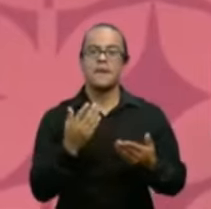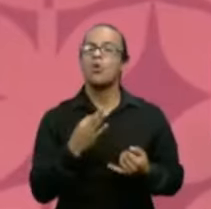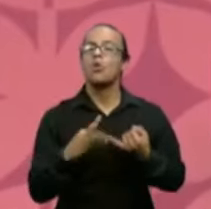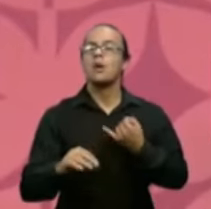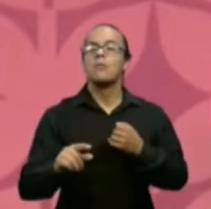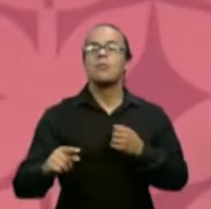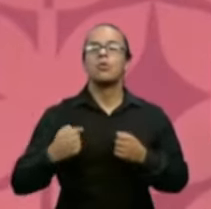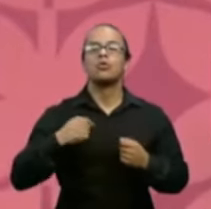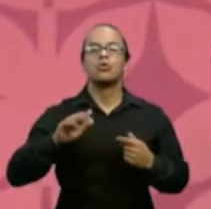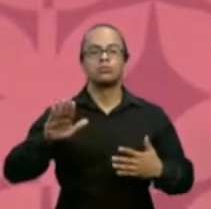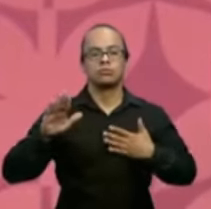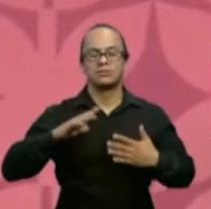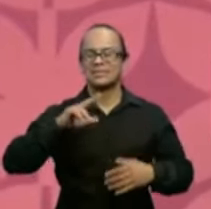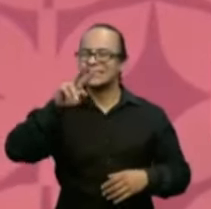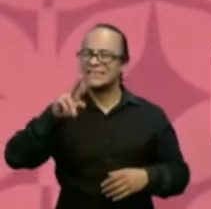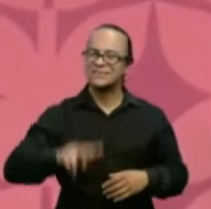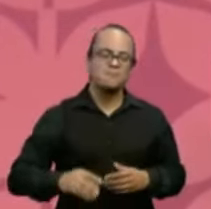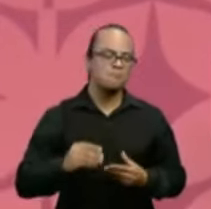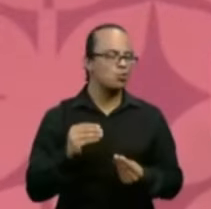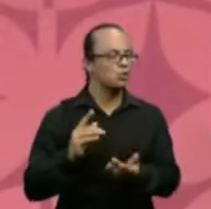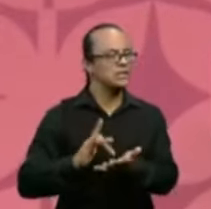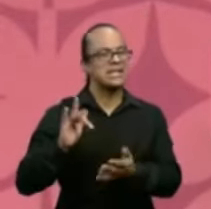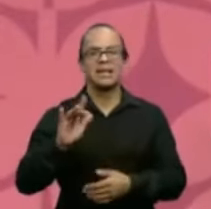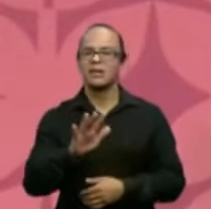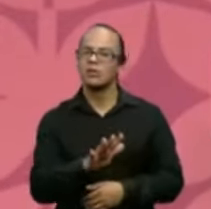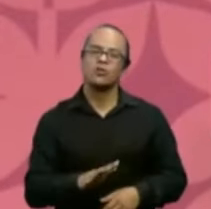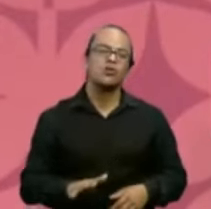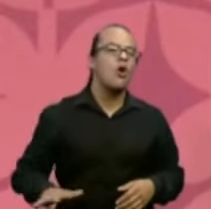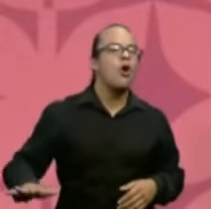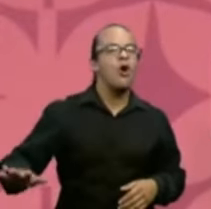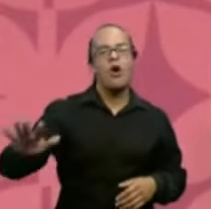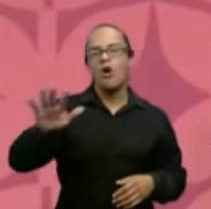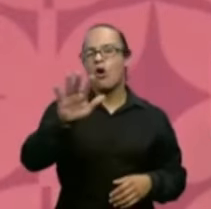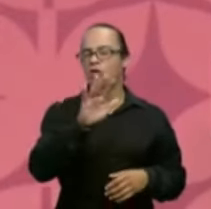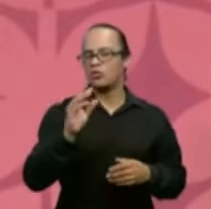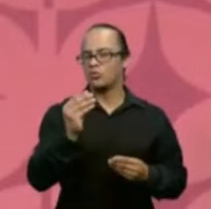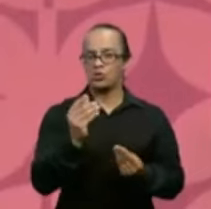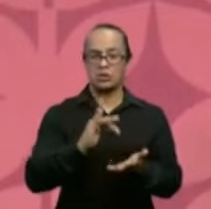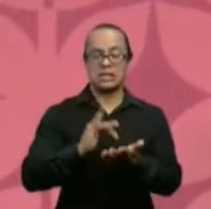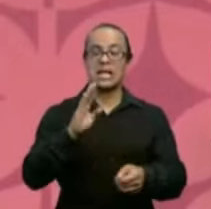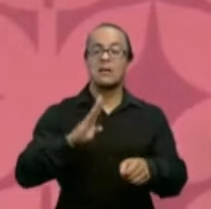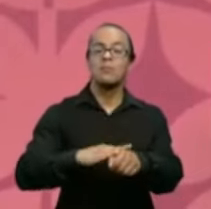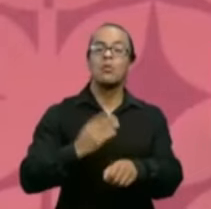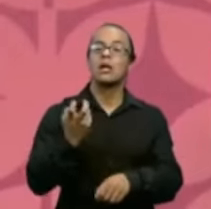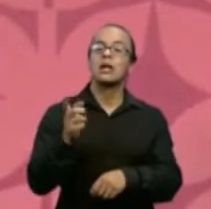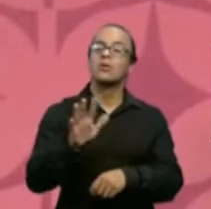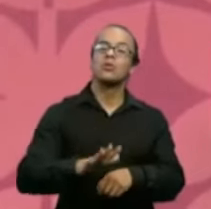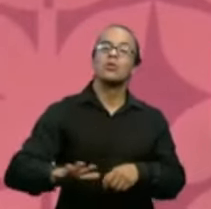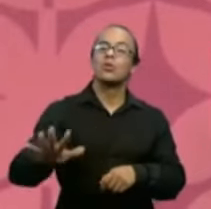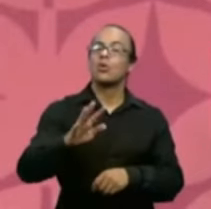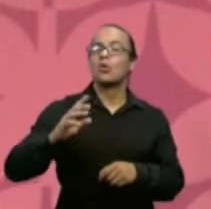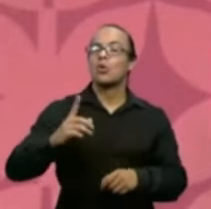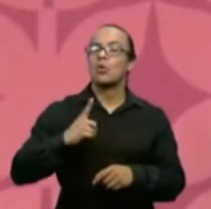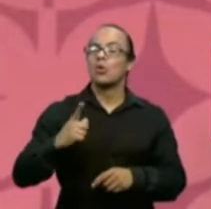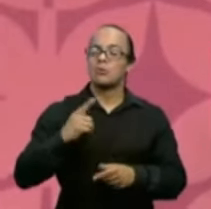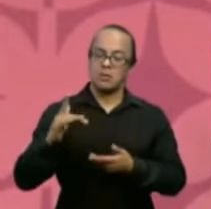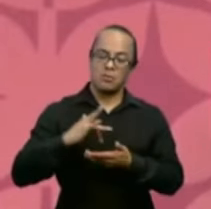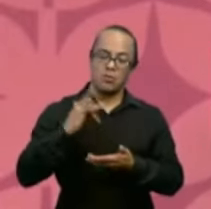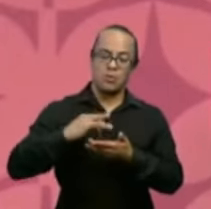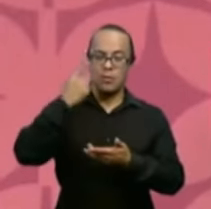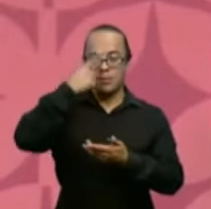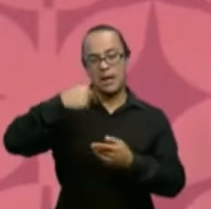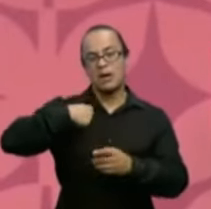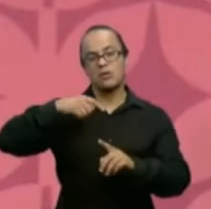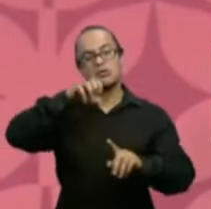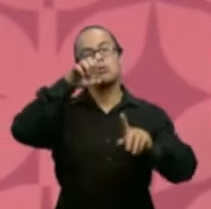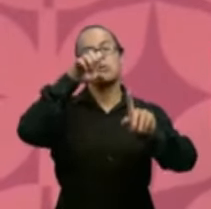verdad, agradezco a todos y cada uno de ustedes que hicieron posible lograr este sueño, no solamente de una